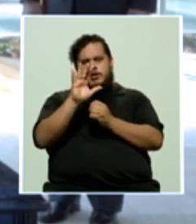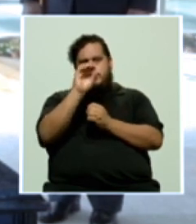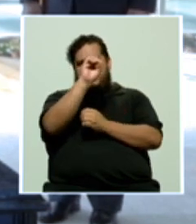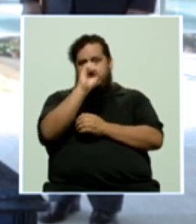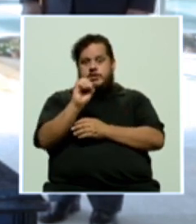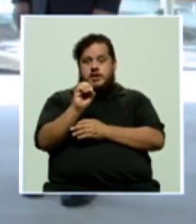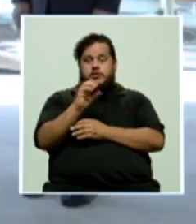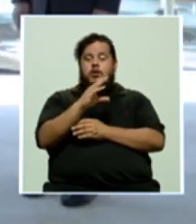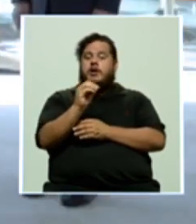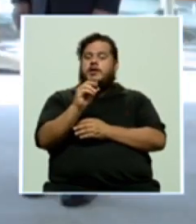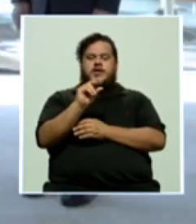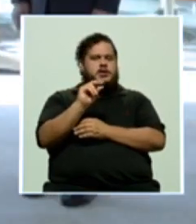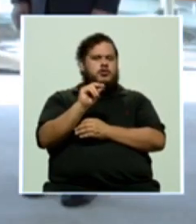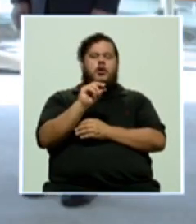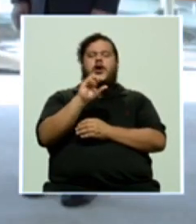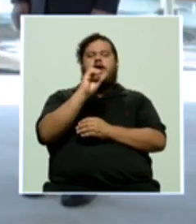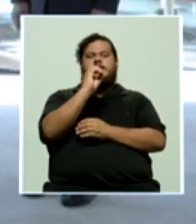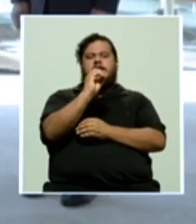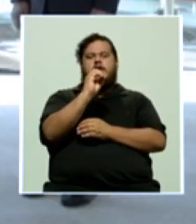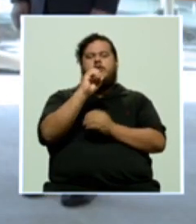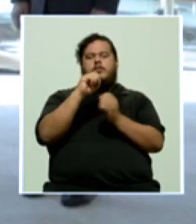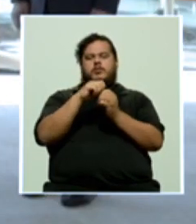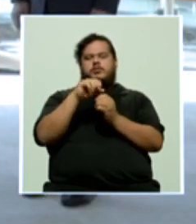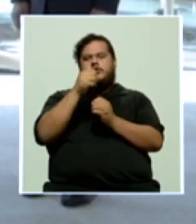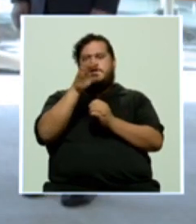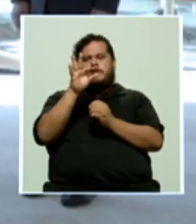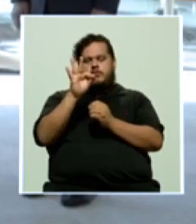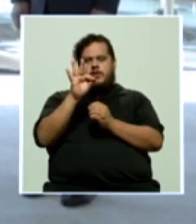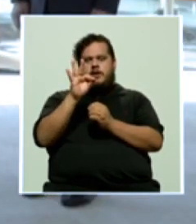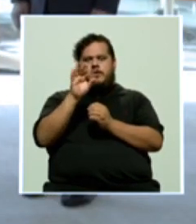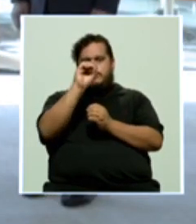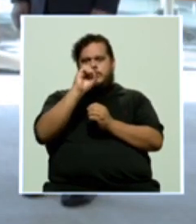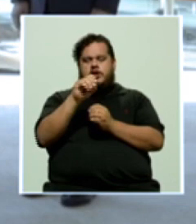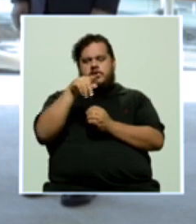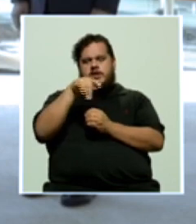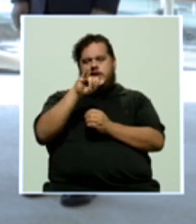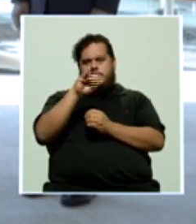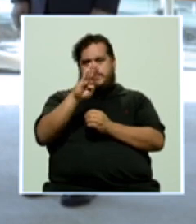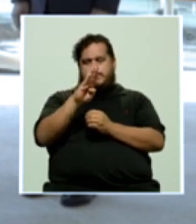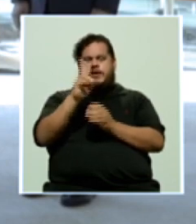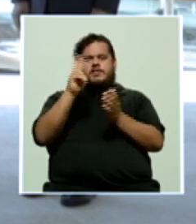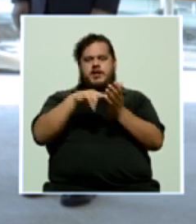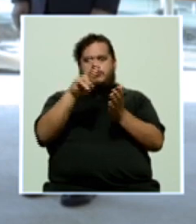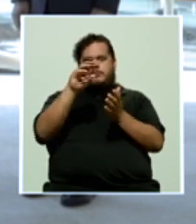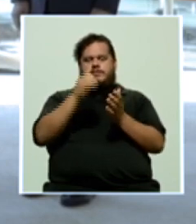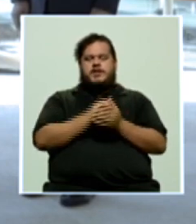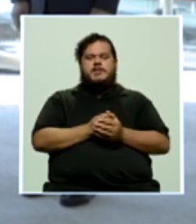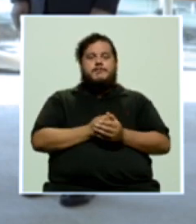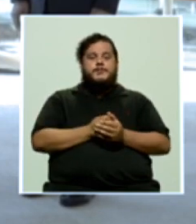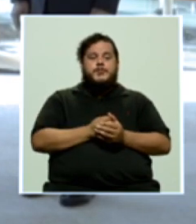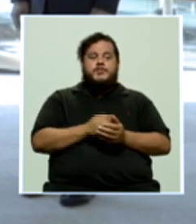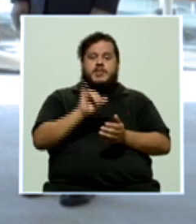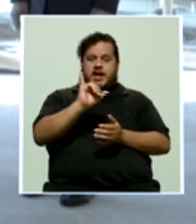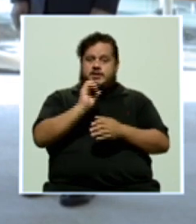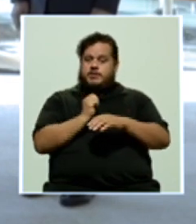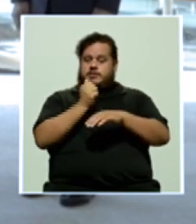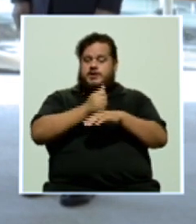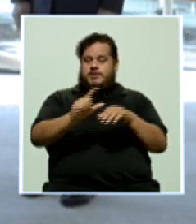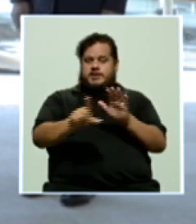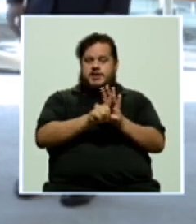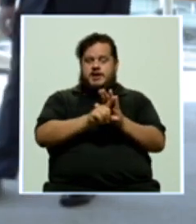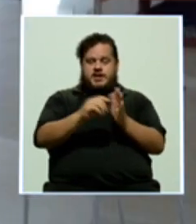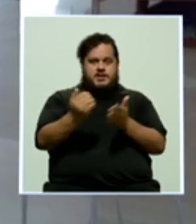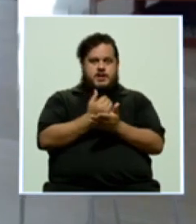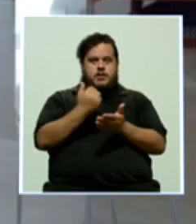0,085% y no al 0,19% del Producto Interno Bruto del 2020. Así lo establece la Ley de Ahorro